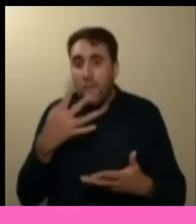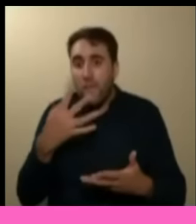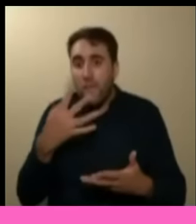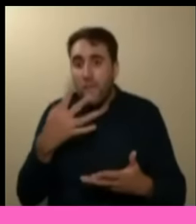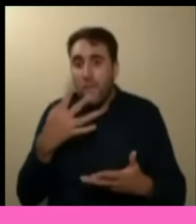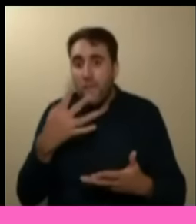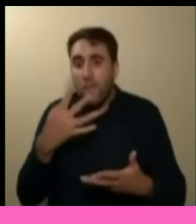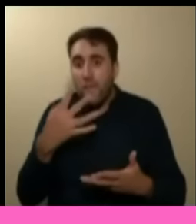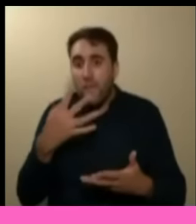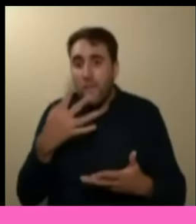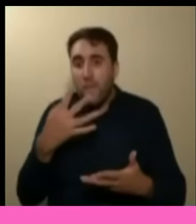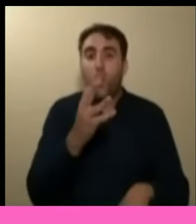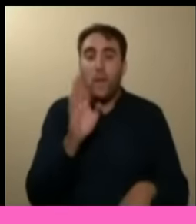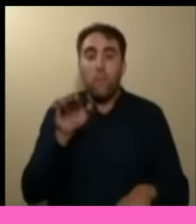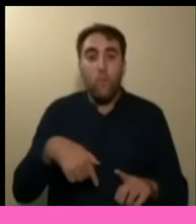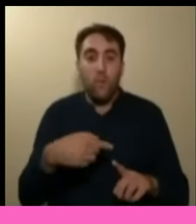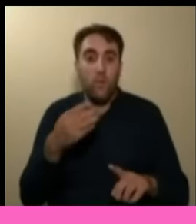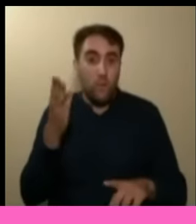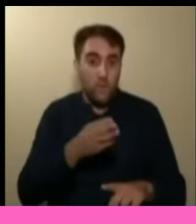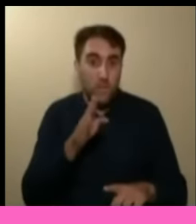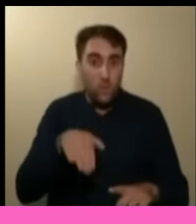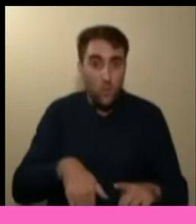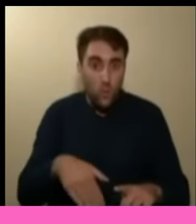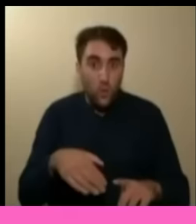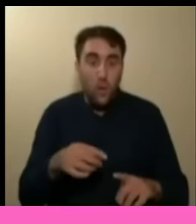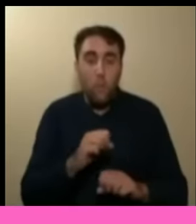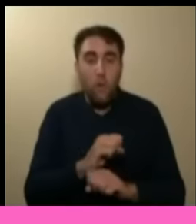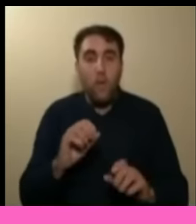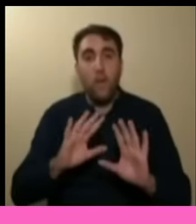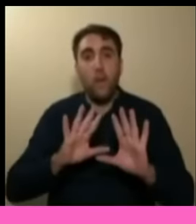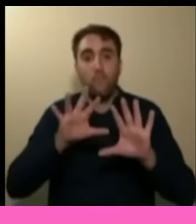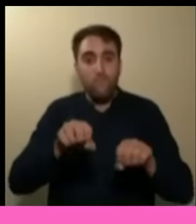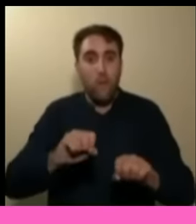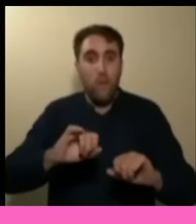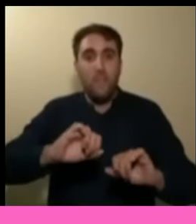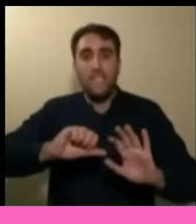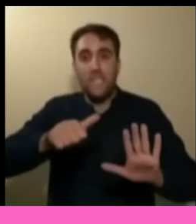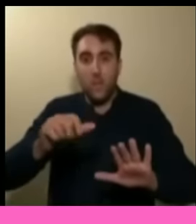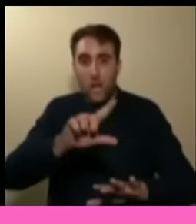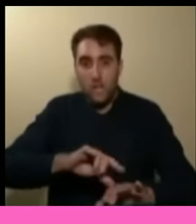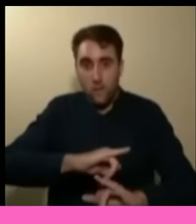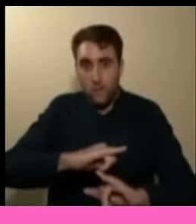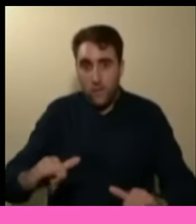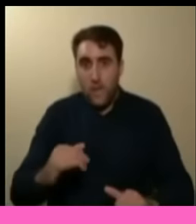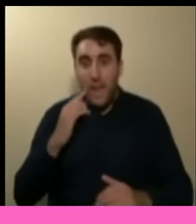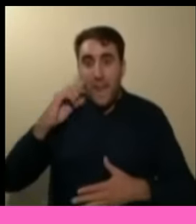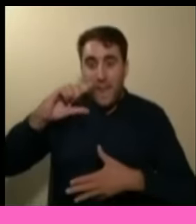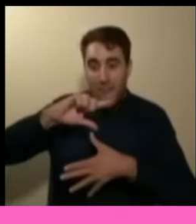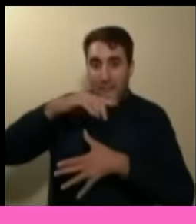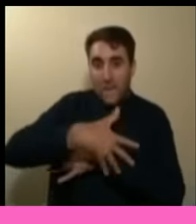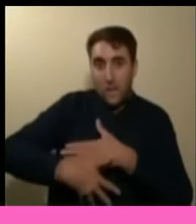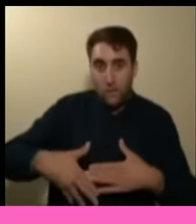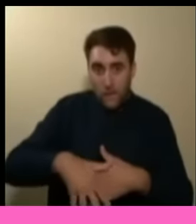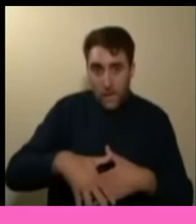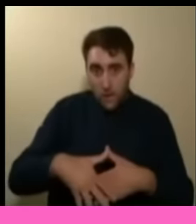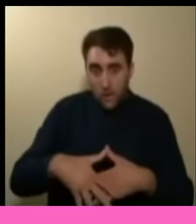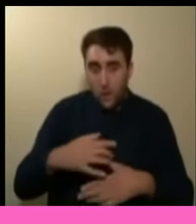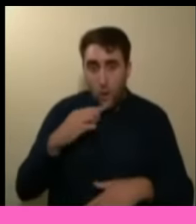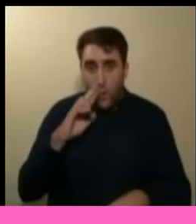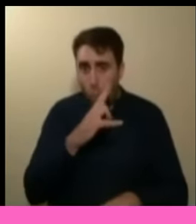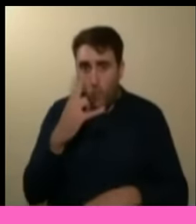educación secundaria. Uruguay está en los 3 peores lugares de Latinoamérica en cuanto a egreso, mientras que en Chile son más